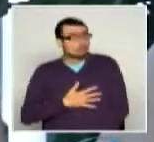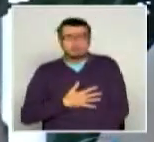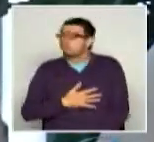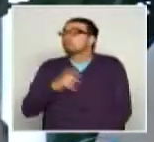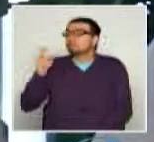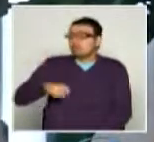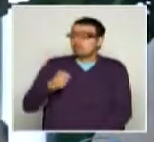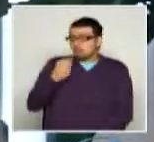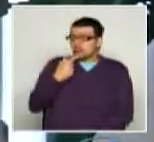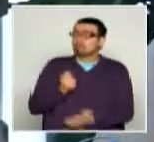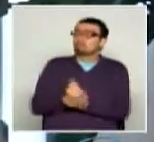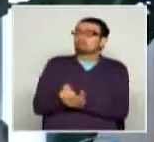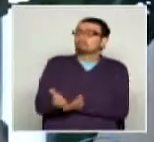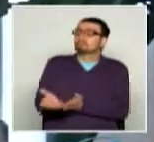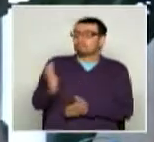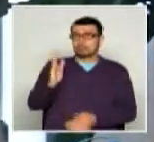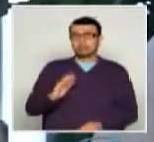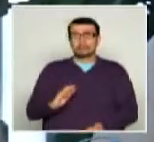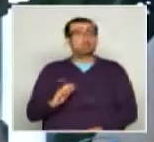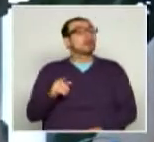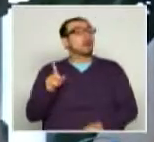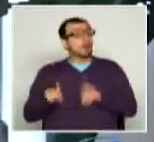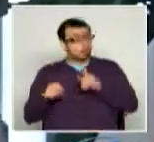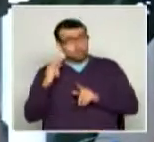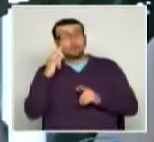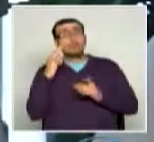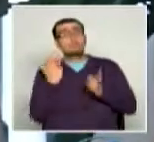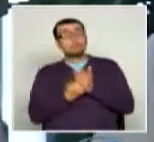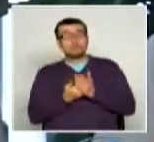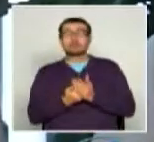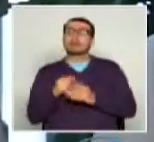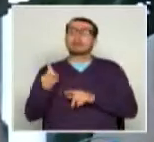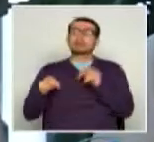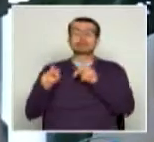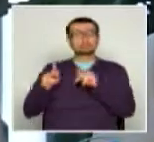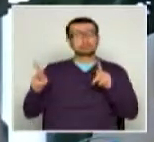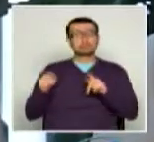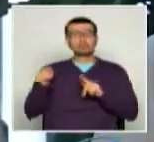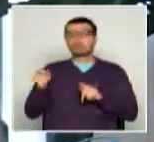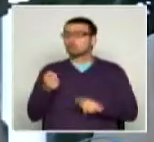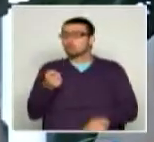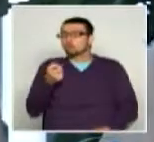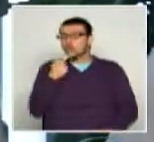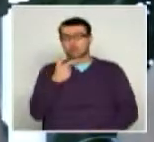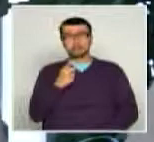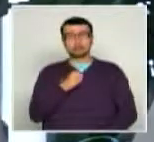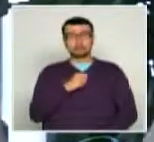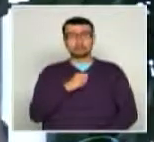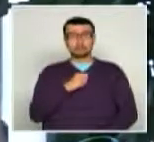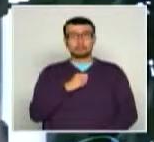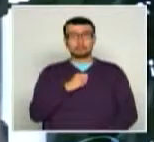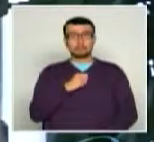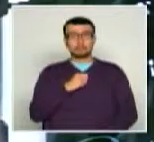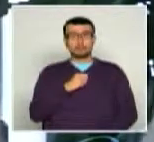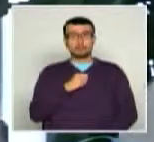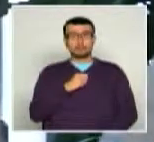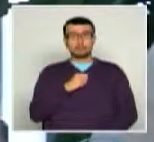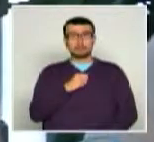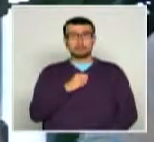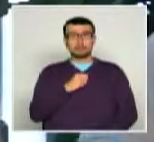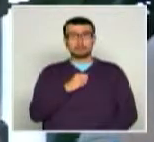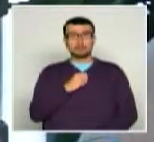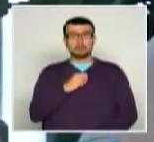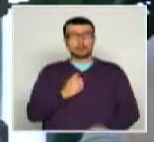tomar. Yo he mostrado casos clínicos, en el caso de personas que toman medicamentos como para las